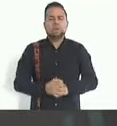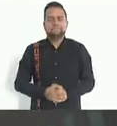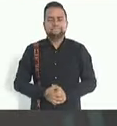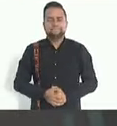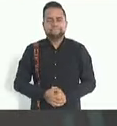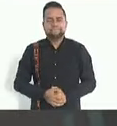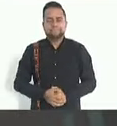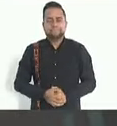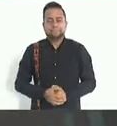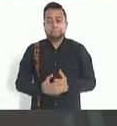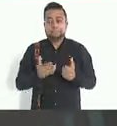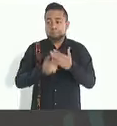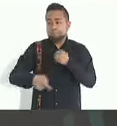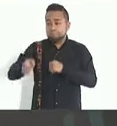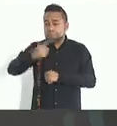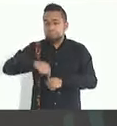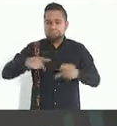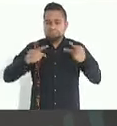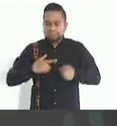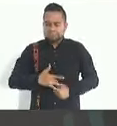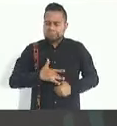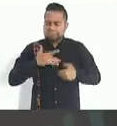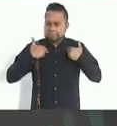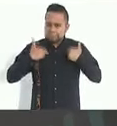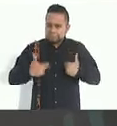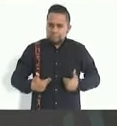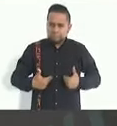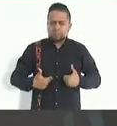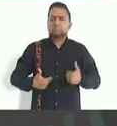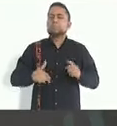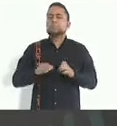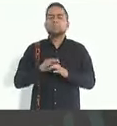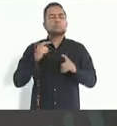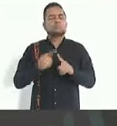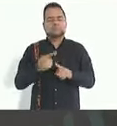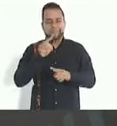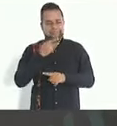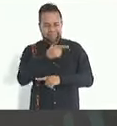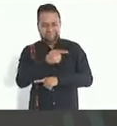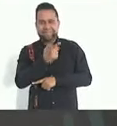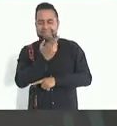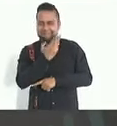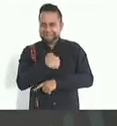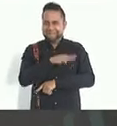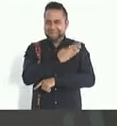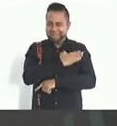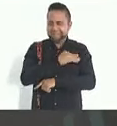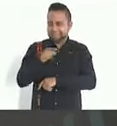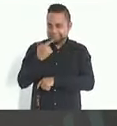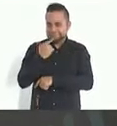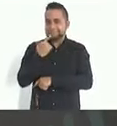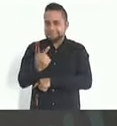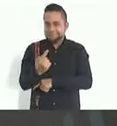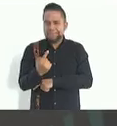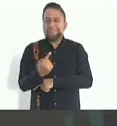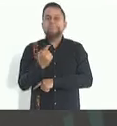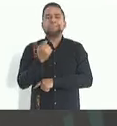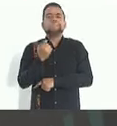el humanismo mexicano, como lo decía la doctora Claudia Sheinbaum,